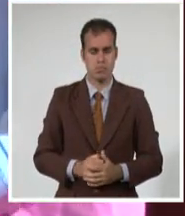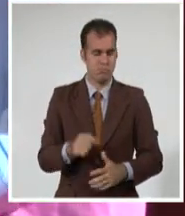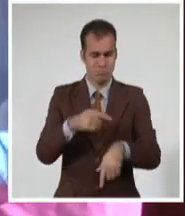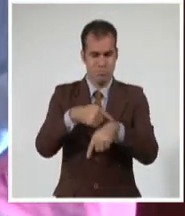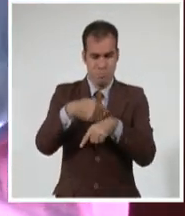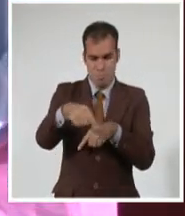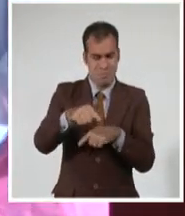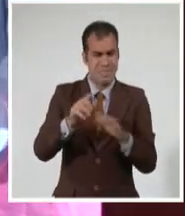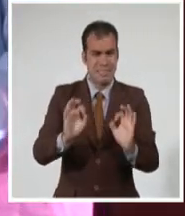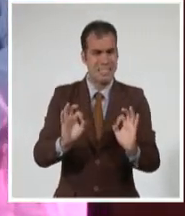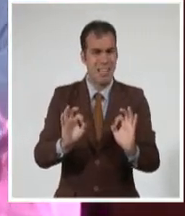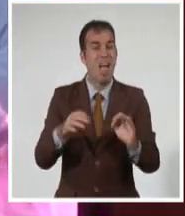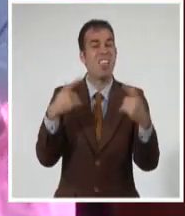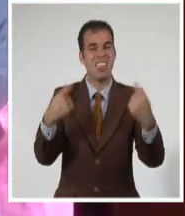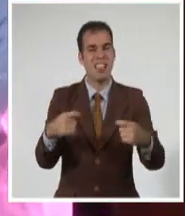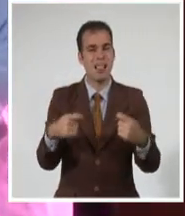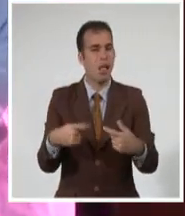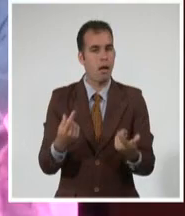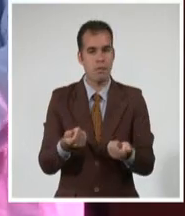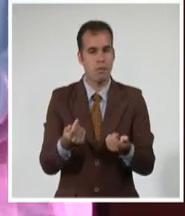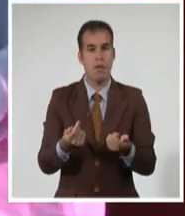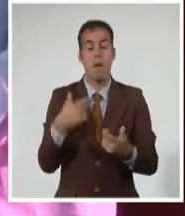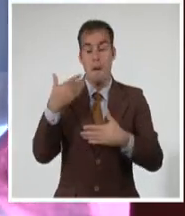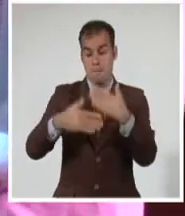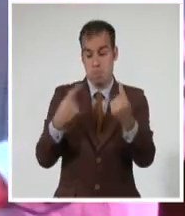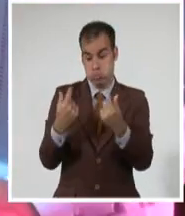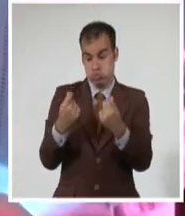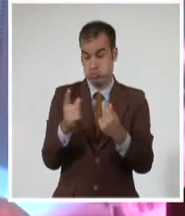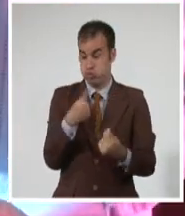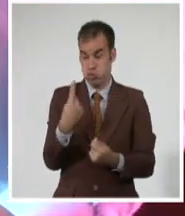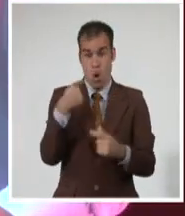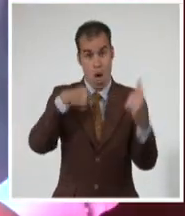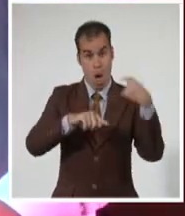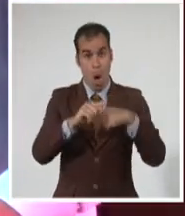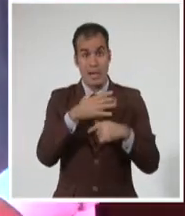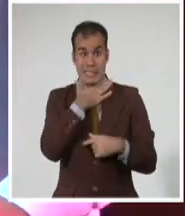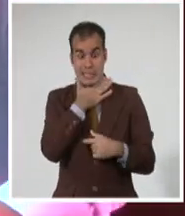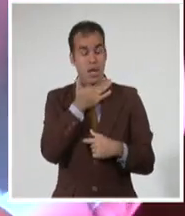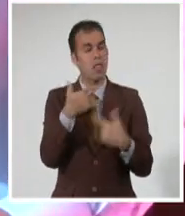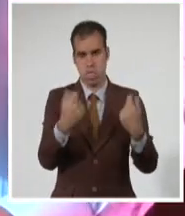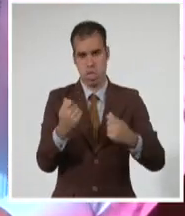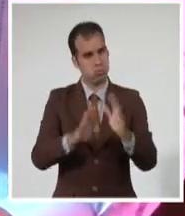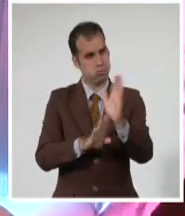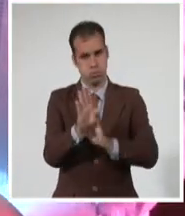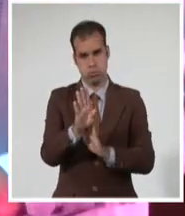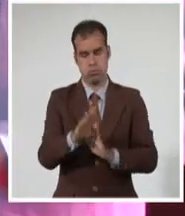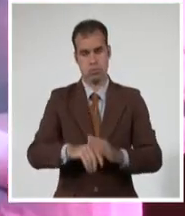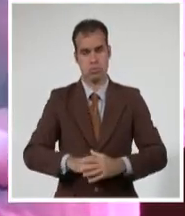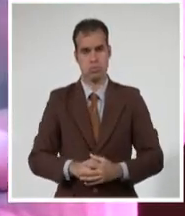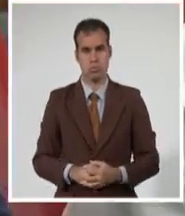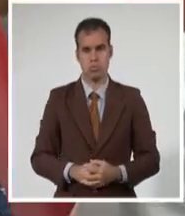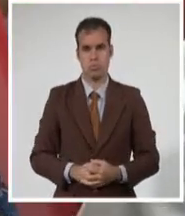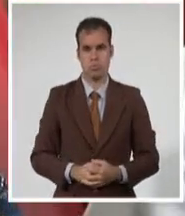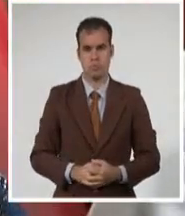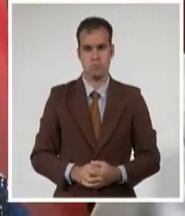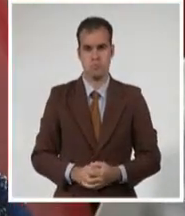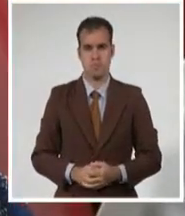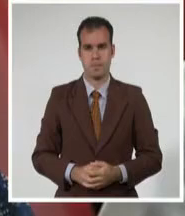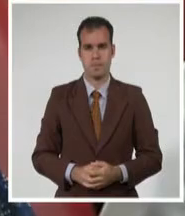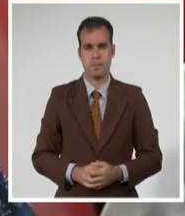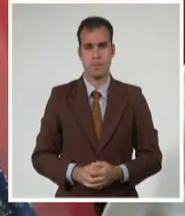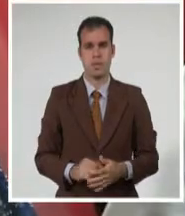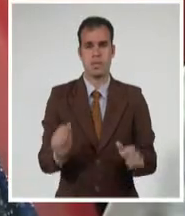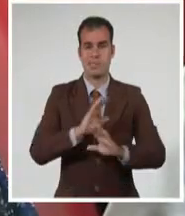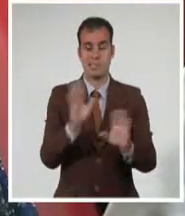que ser en superar la situación económico-social que tenemos en estos momentos. Y que podamos tener ya los